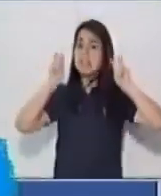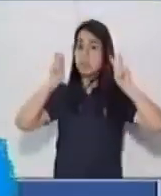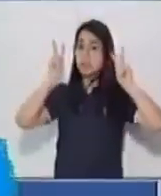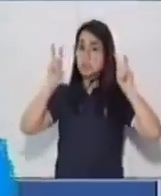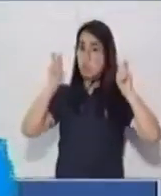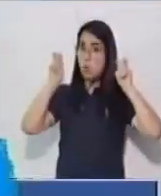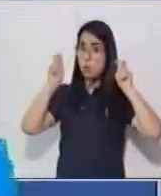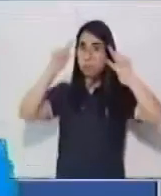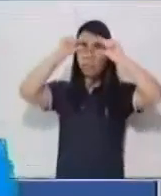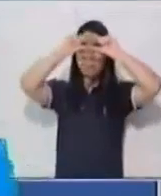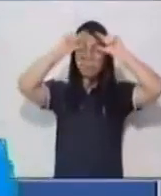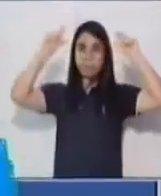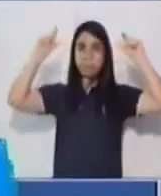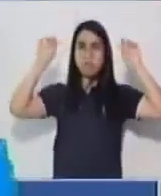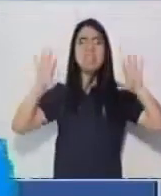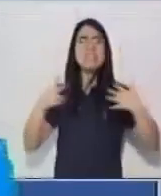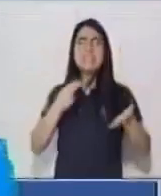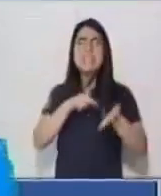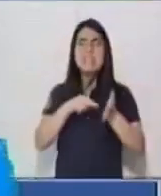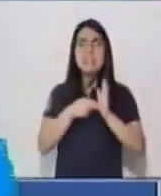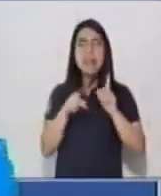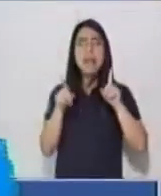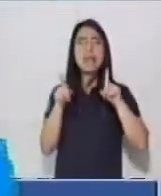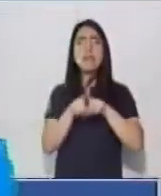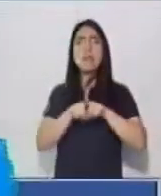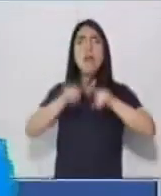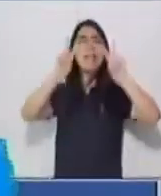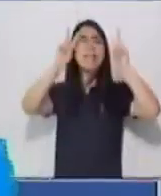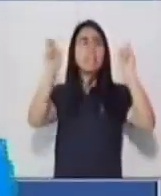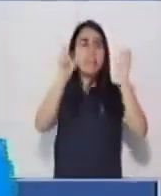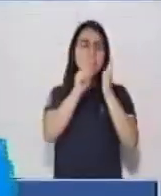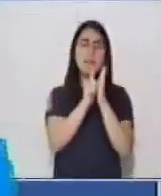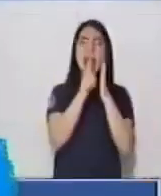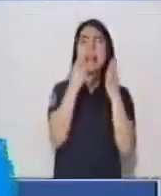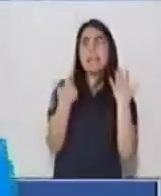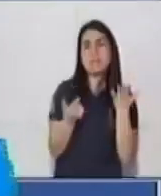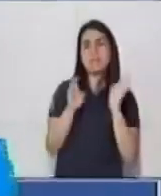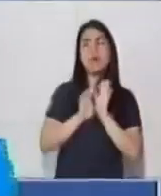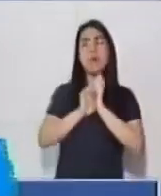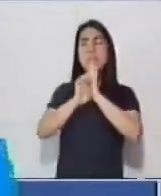Se refiere al nombre del libro. Aquí tengo yo, por ejemplo,